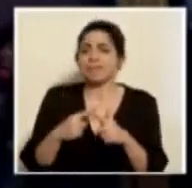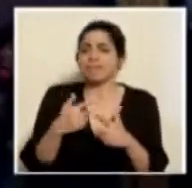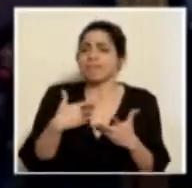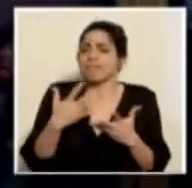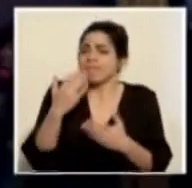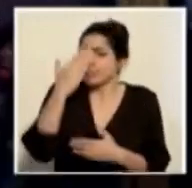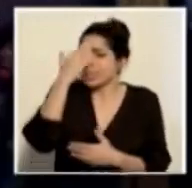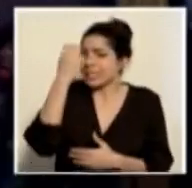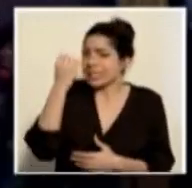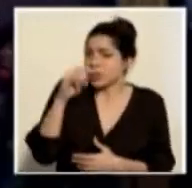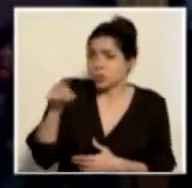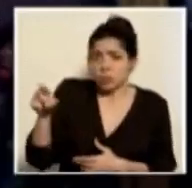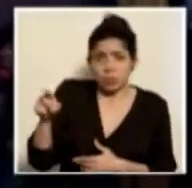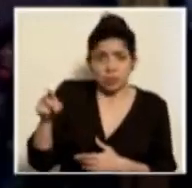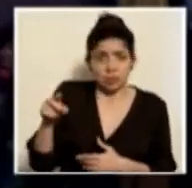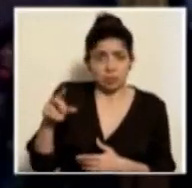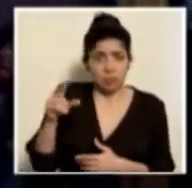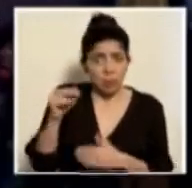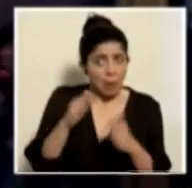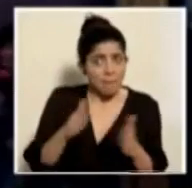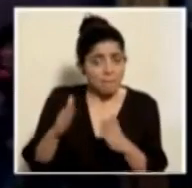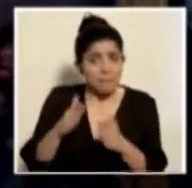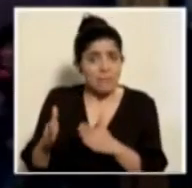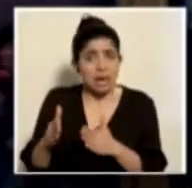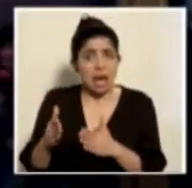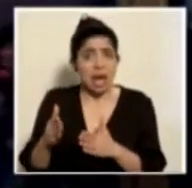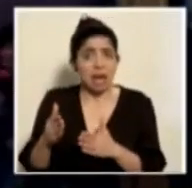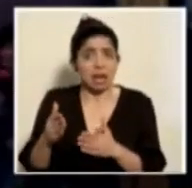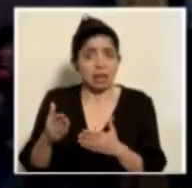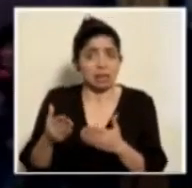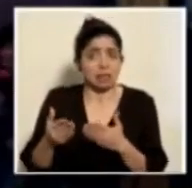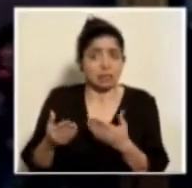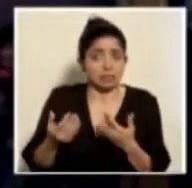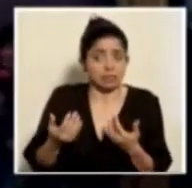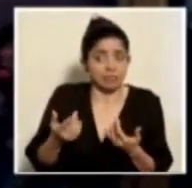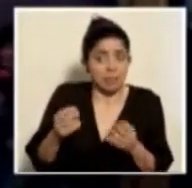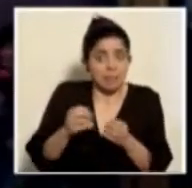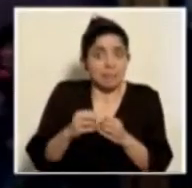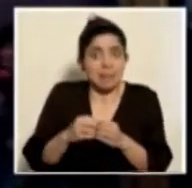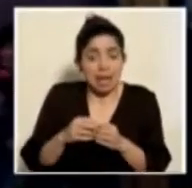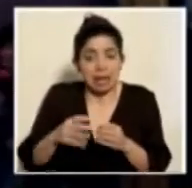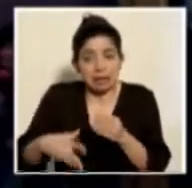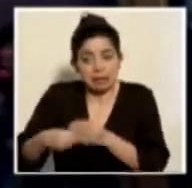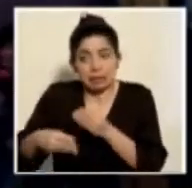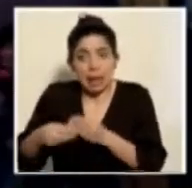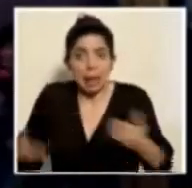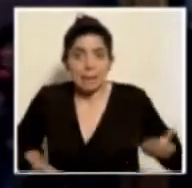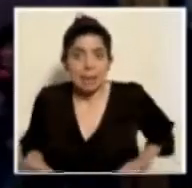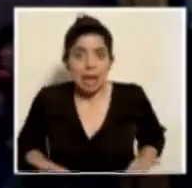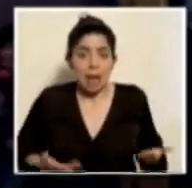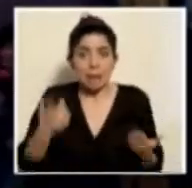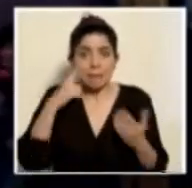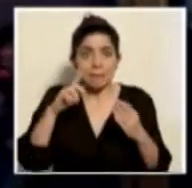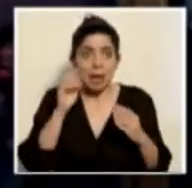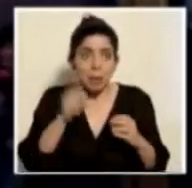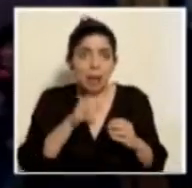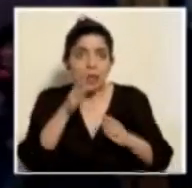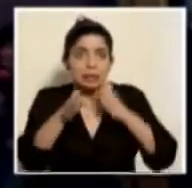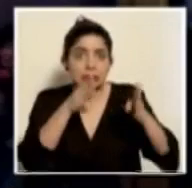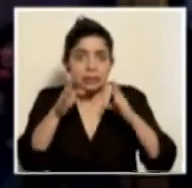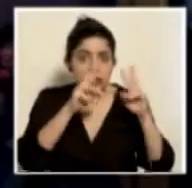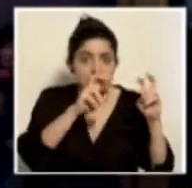quiero saber si ustedes de verdad no están contemplando medidas, en este caso con más personal, más fuertes, para poder darle el